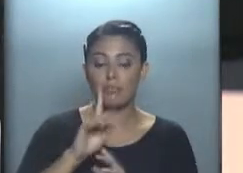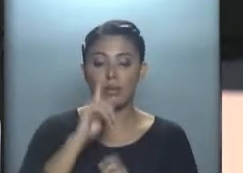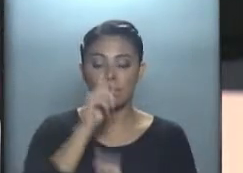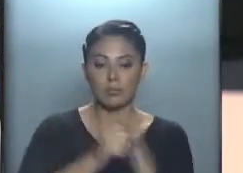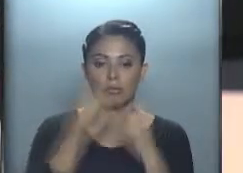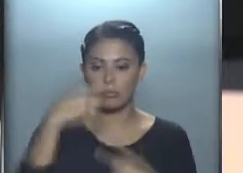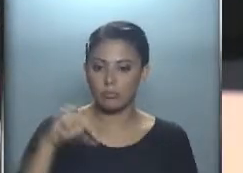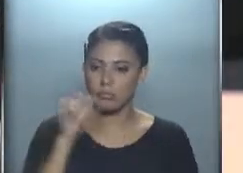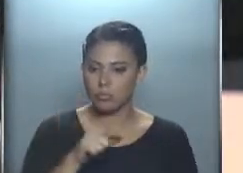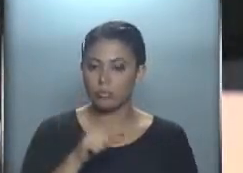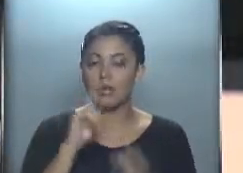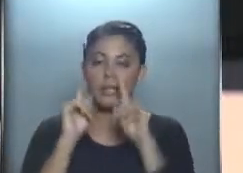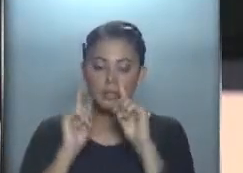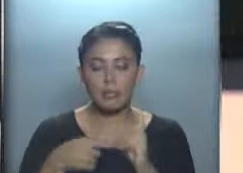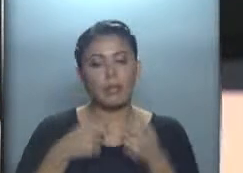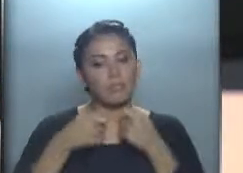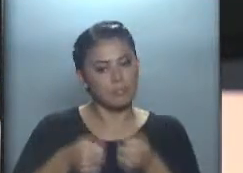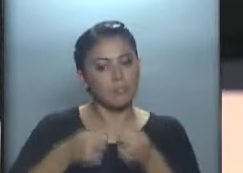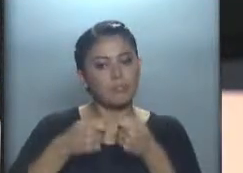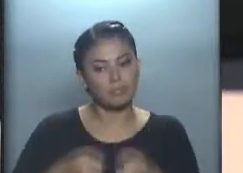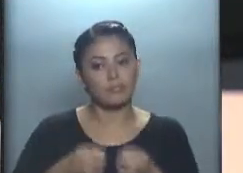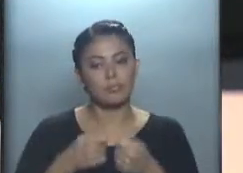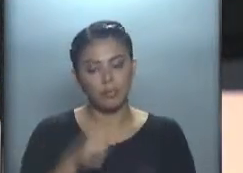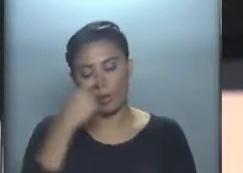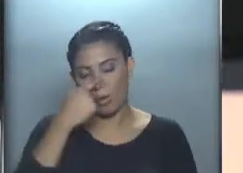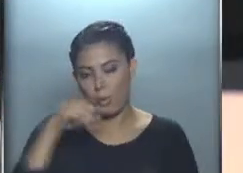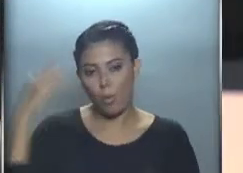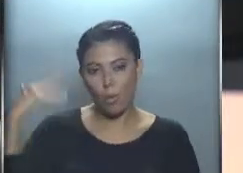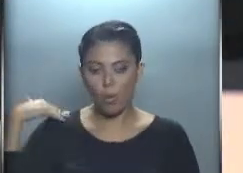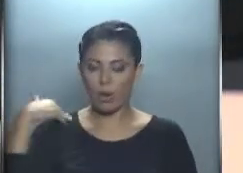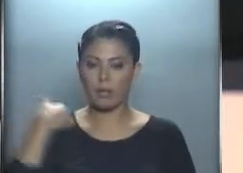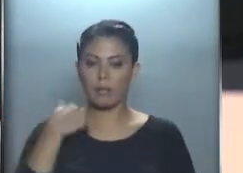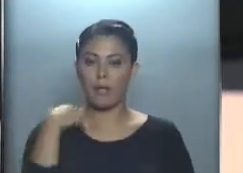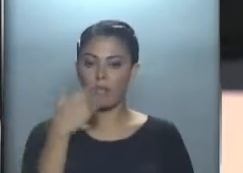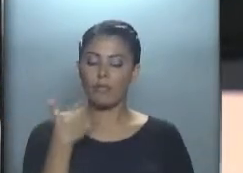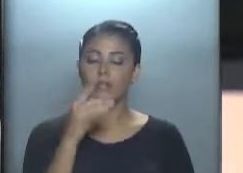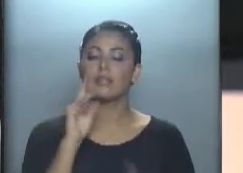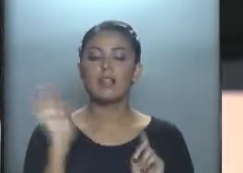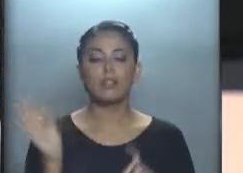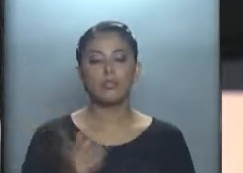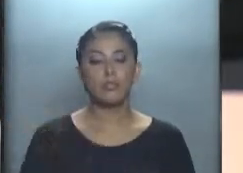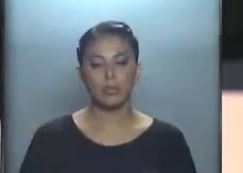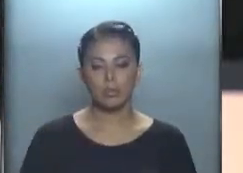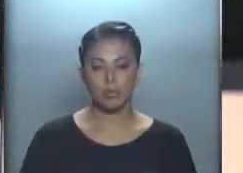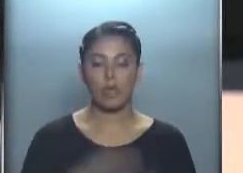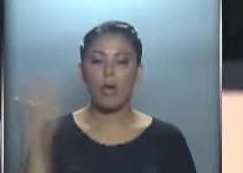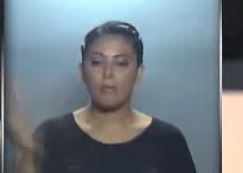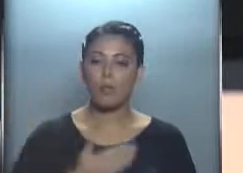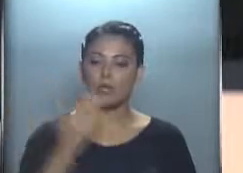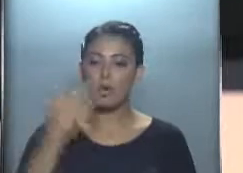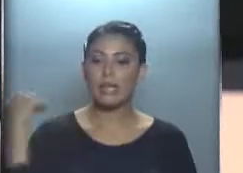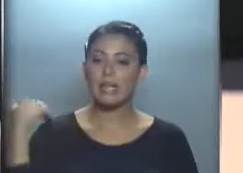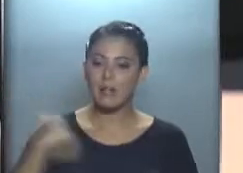un tema sobre el cual viene insistiendo mucho en sus últimas intervenciones todo lo que tiene que ver con la producción nacional